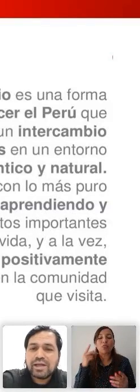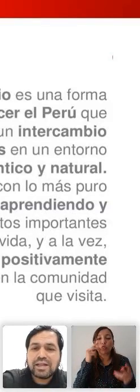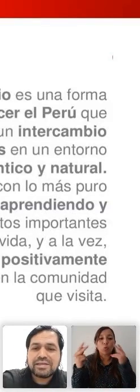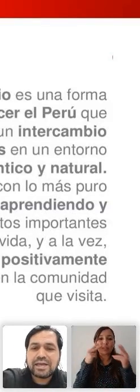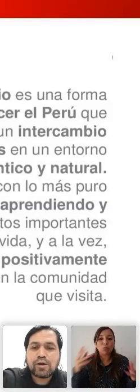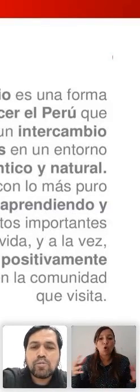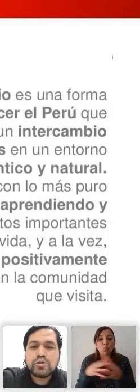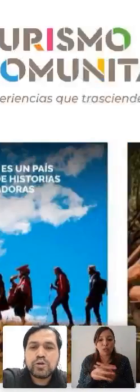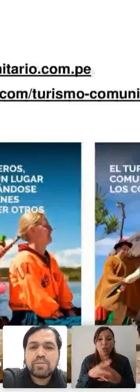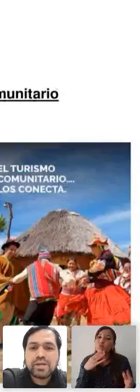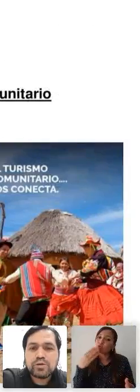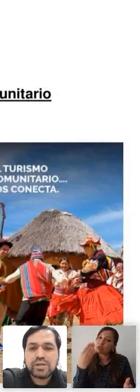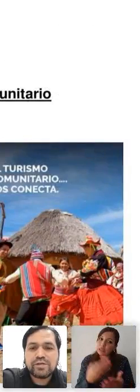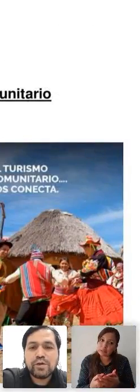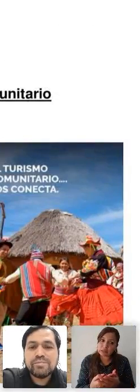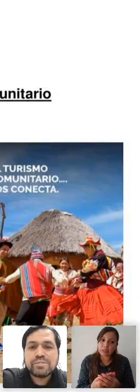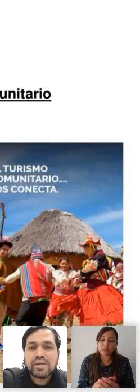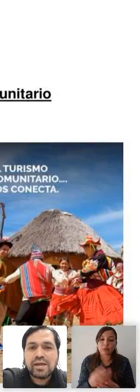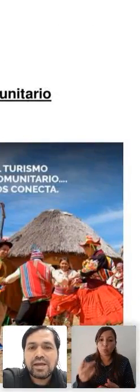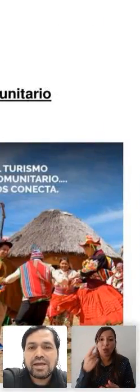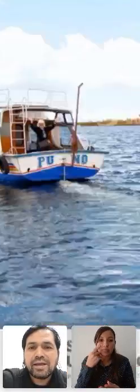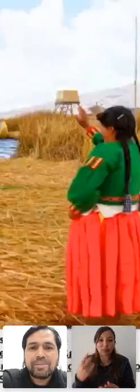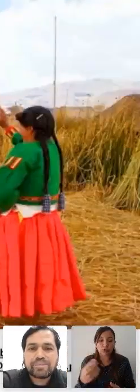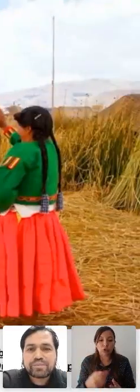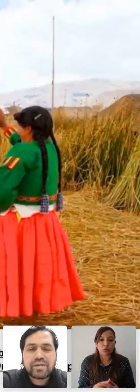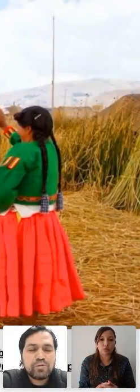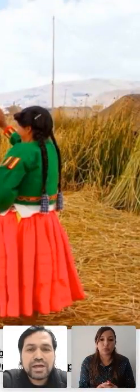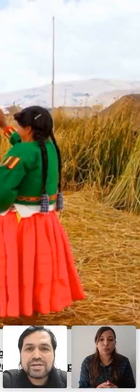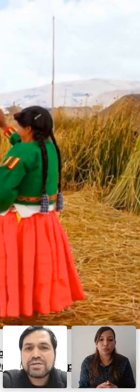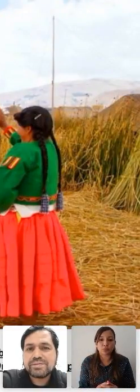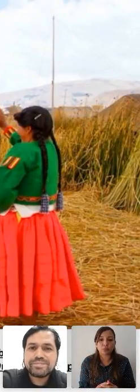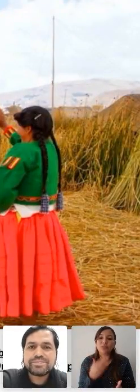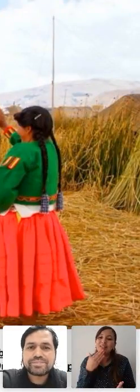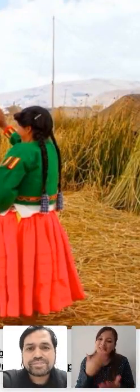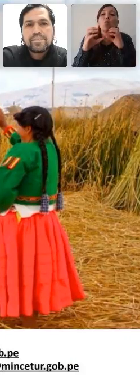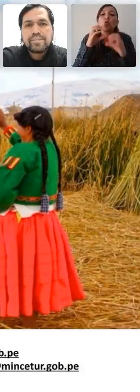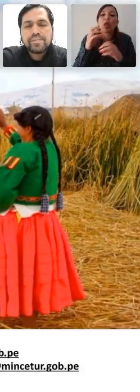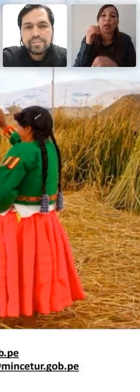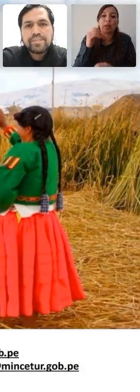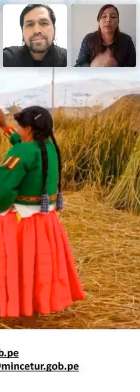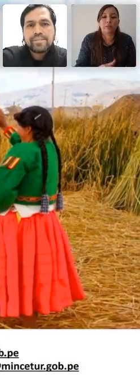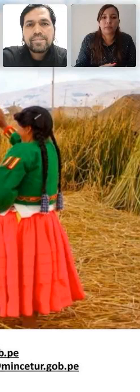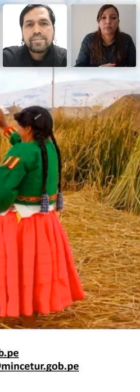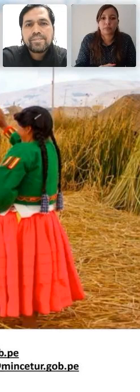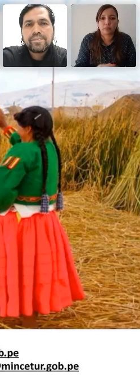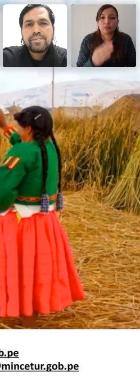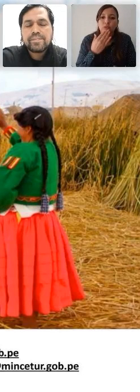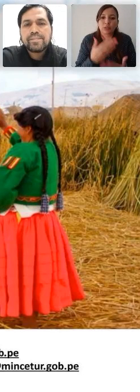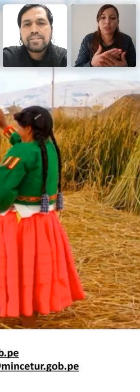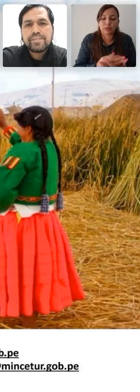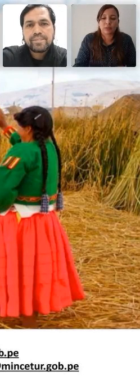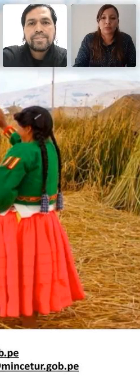bueno, les agradezco mucho su atención. Muchas gracias. Muchas gracias,